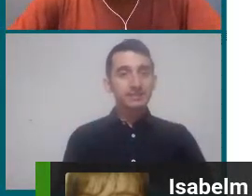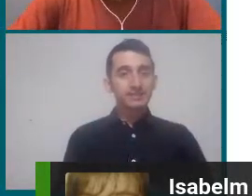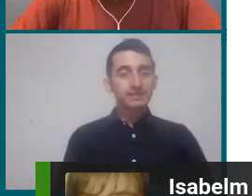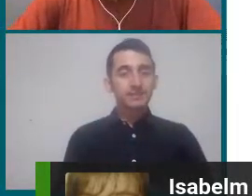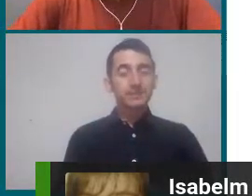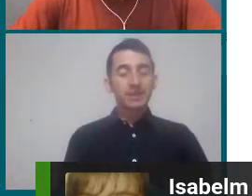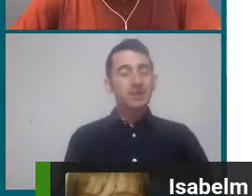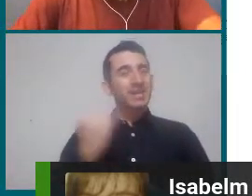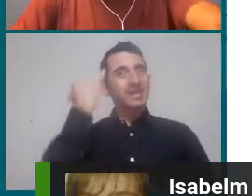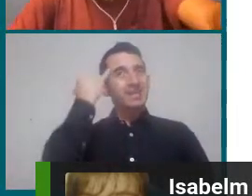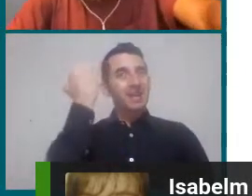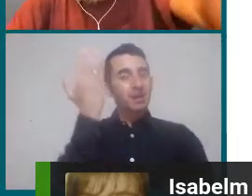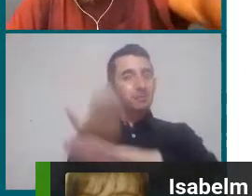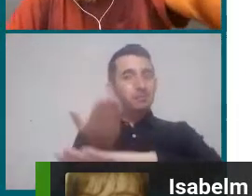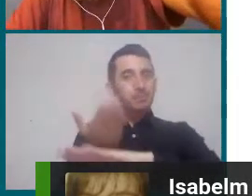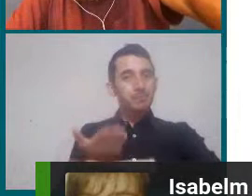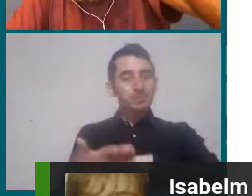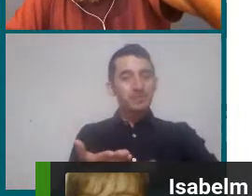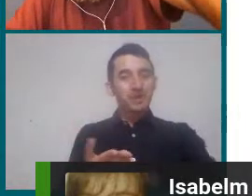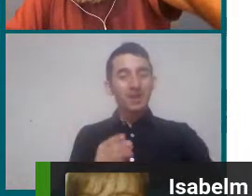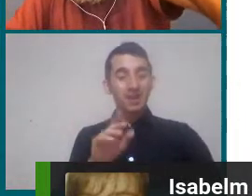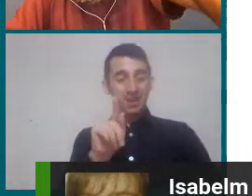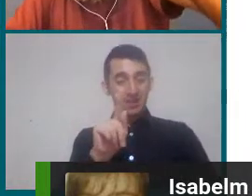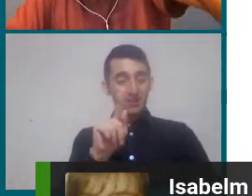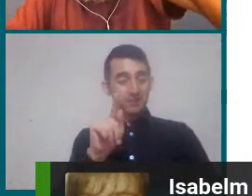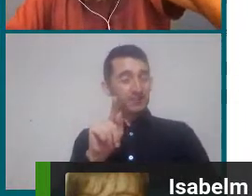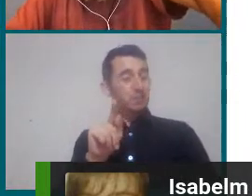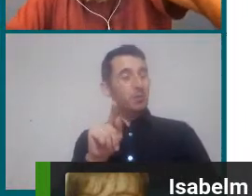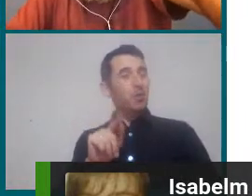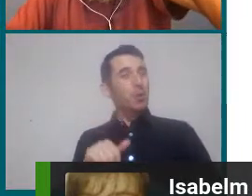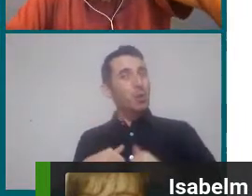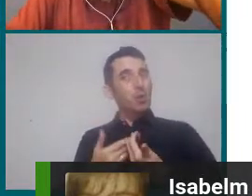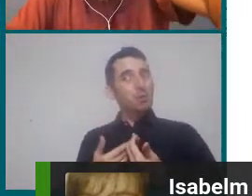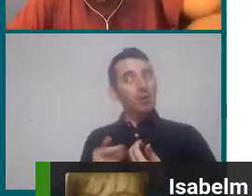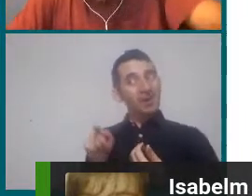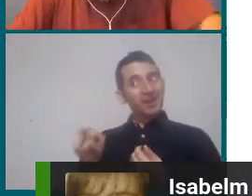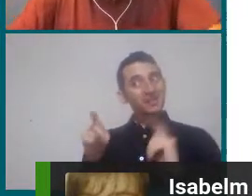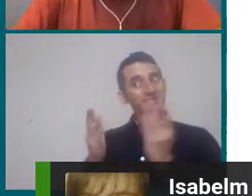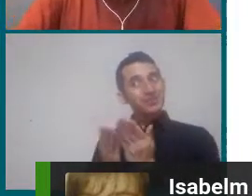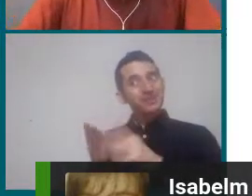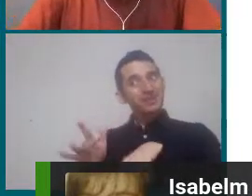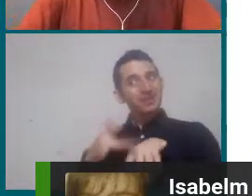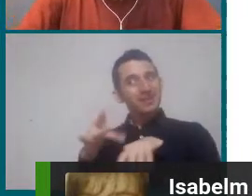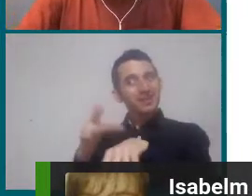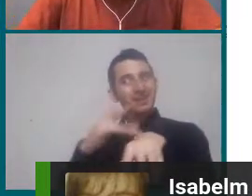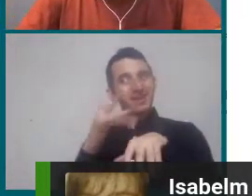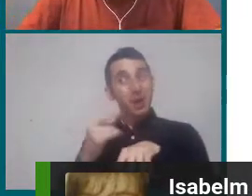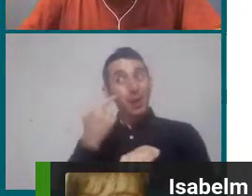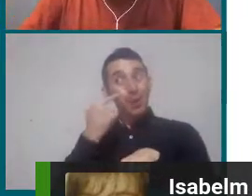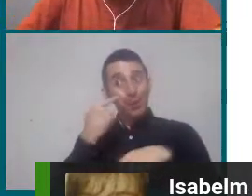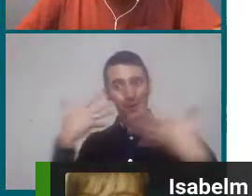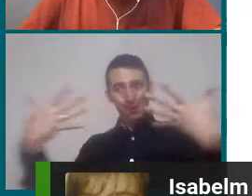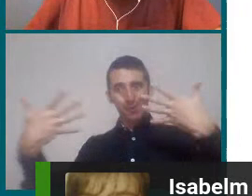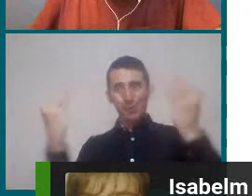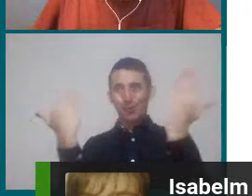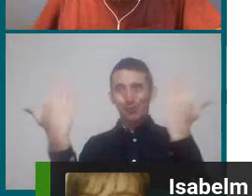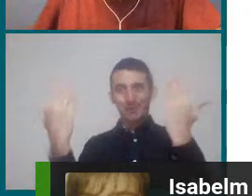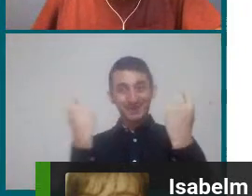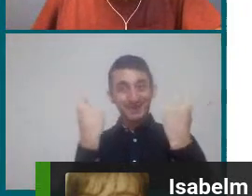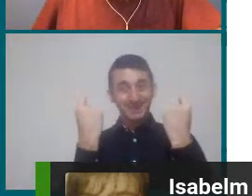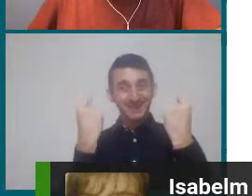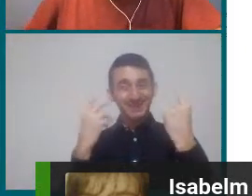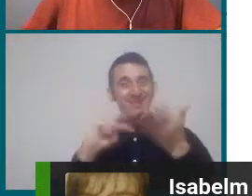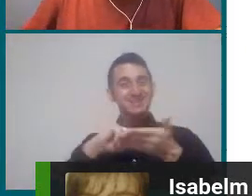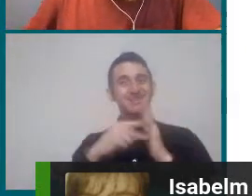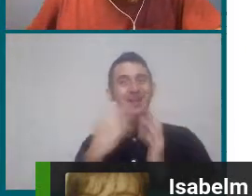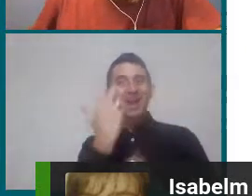un modelo de dar feedback al alumnado en el que hay que aprender a dar este feedback, ¿no? Yo lo llamo esto feedback